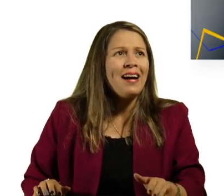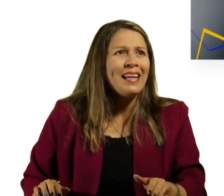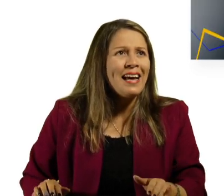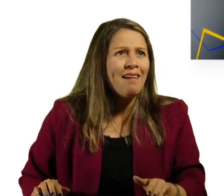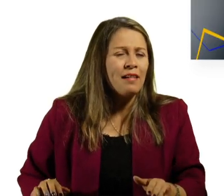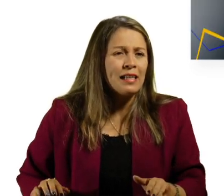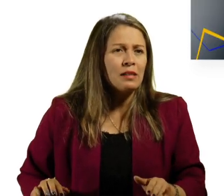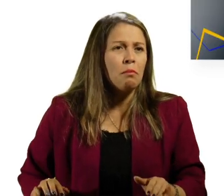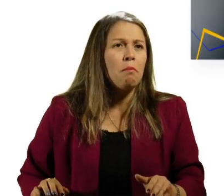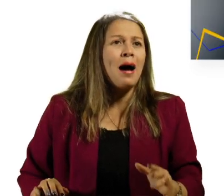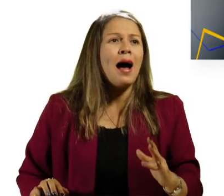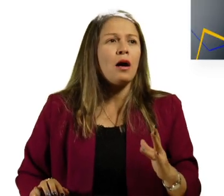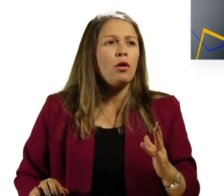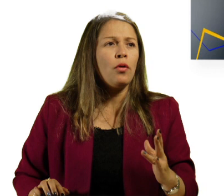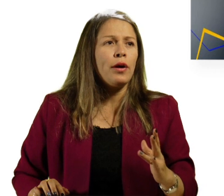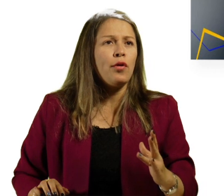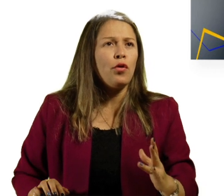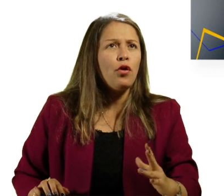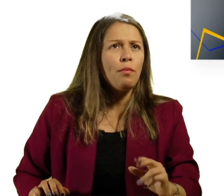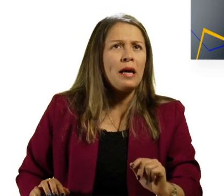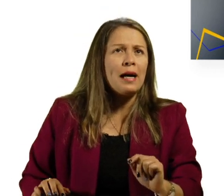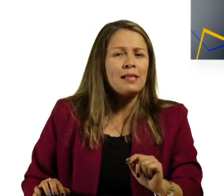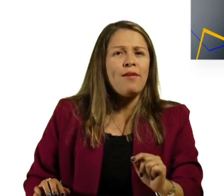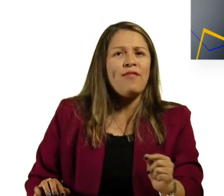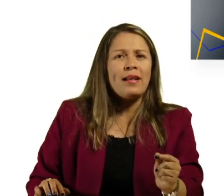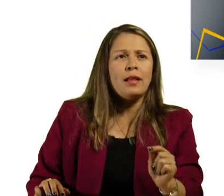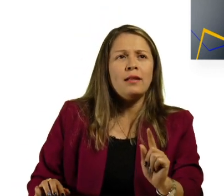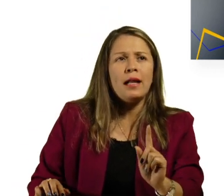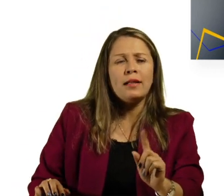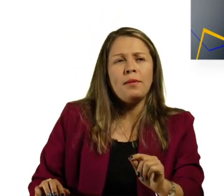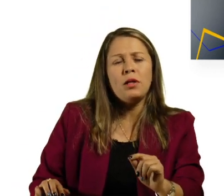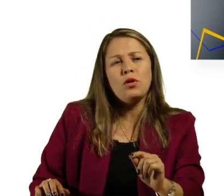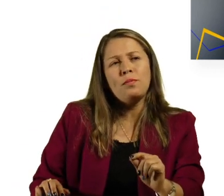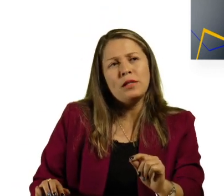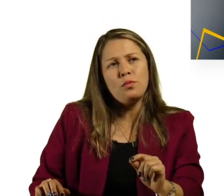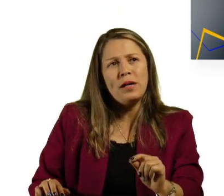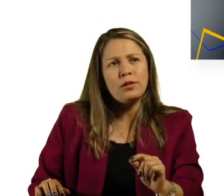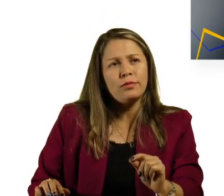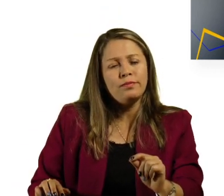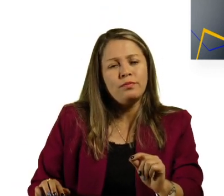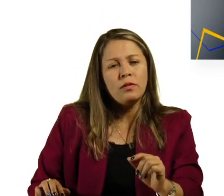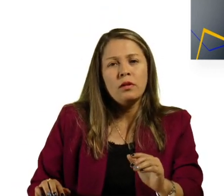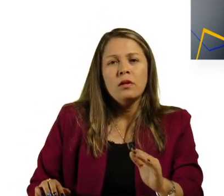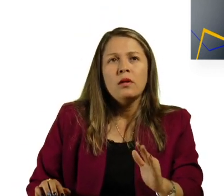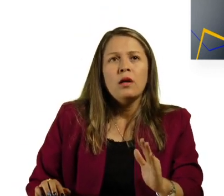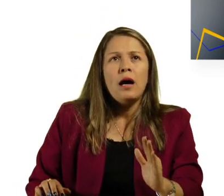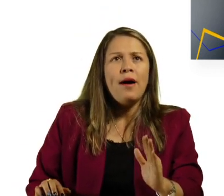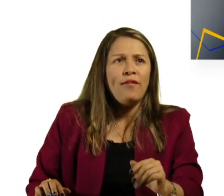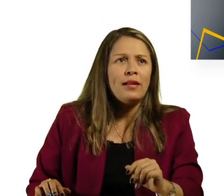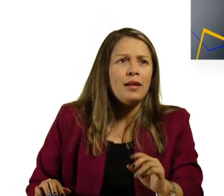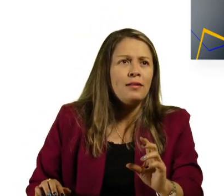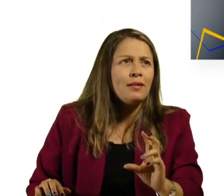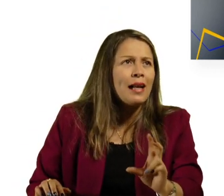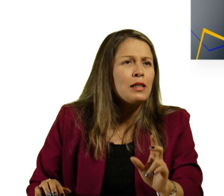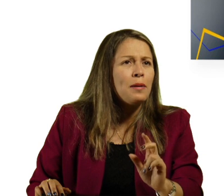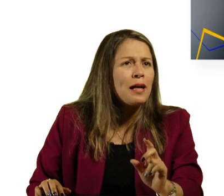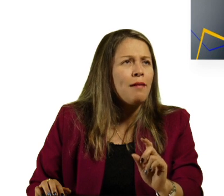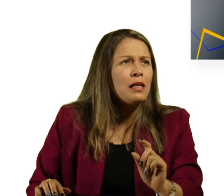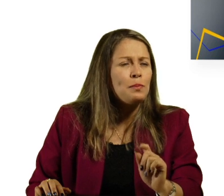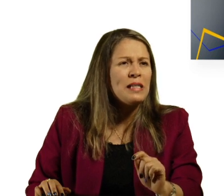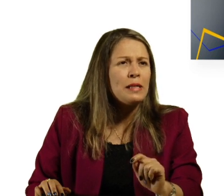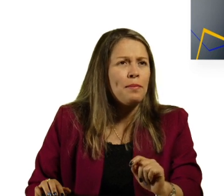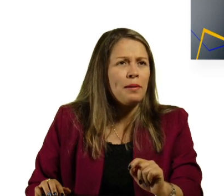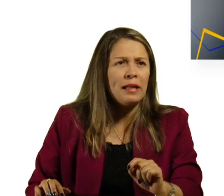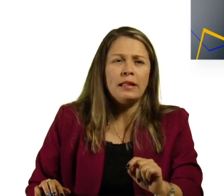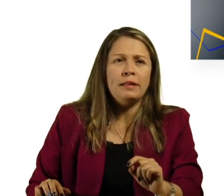¿Qué variables macroeconómicas afectan directamente un presupuesto? Afectan tres